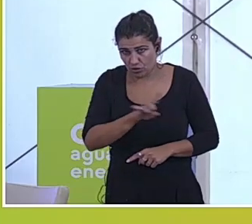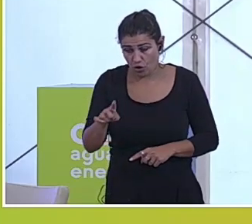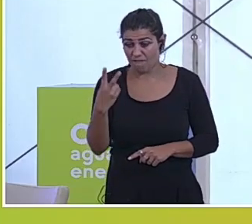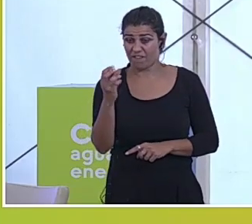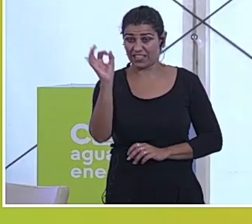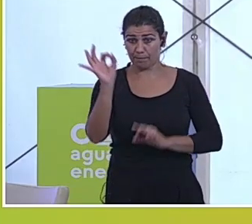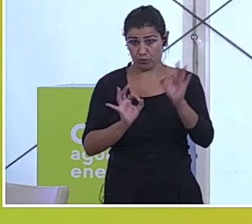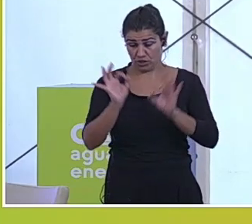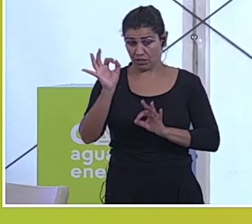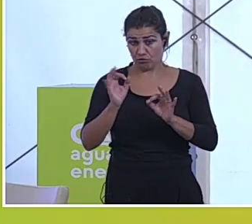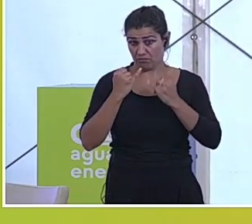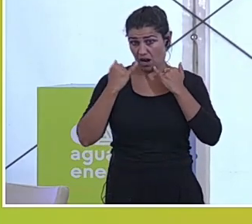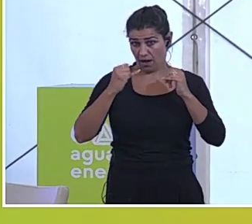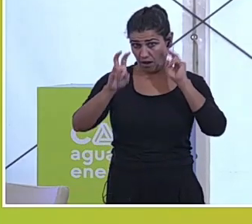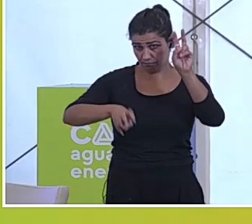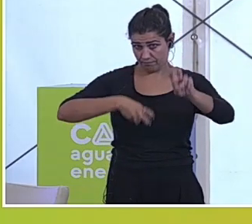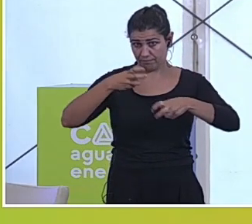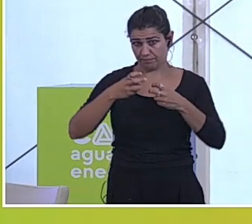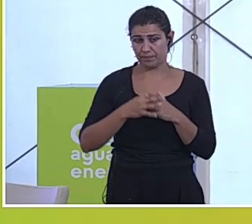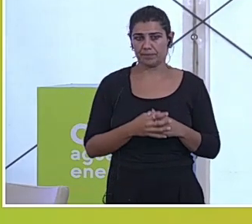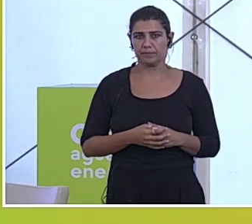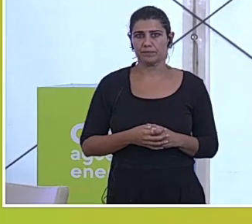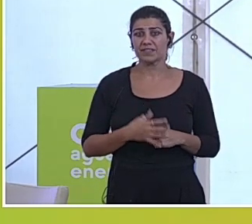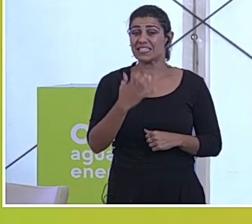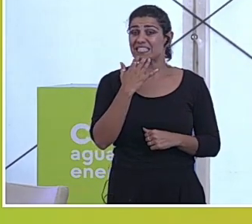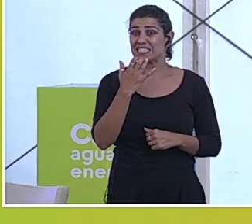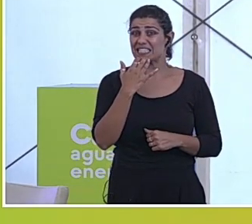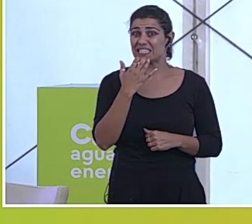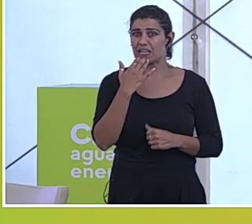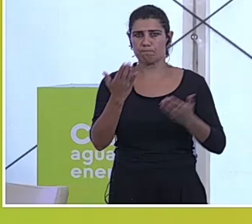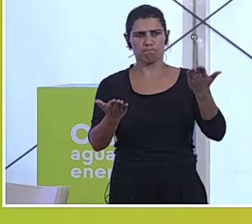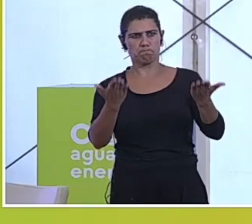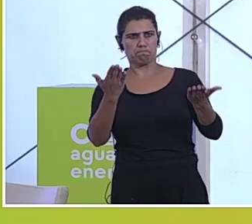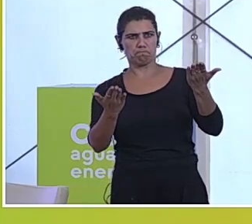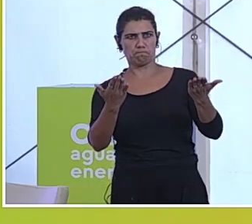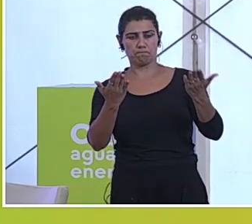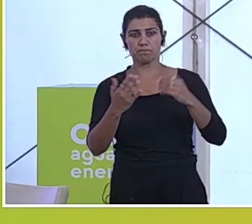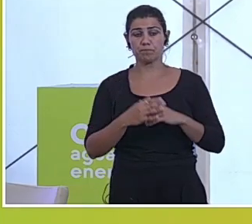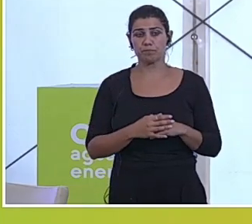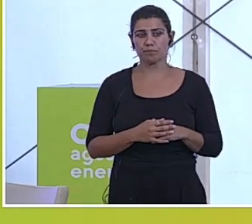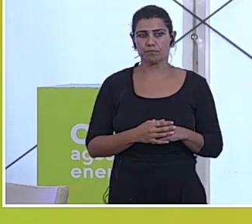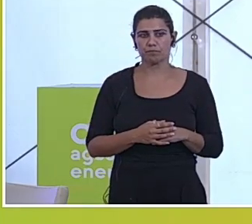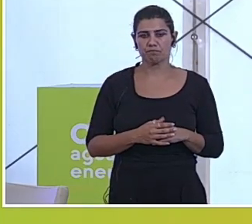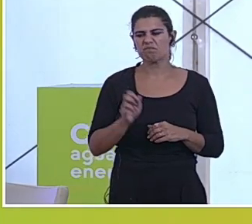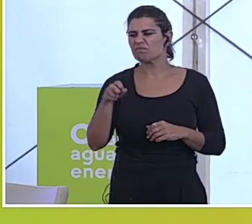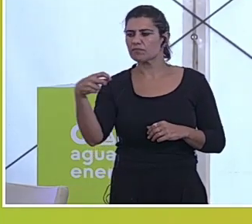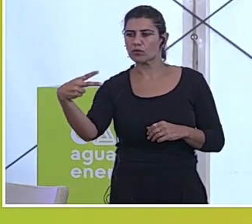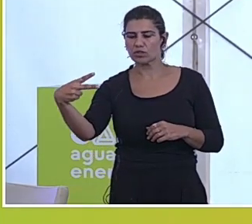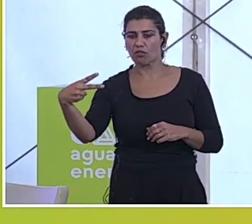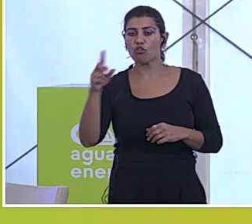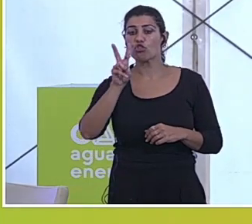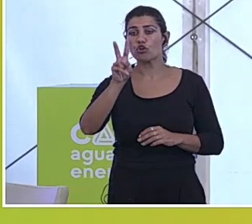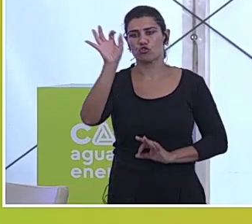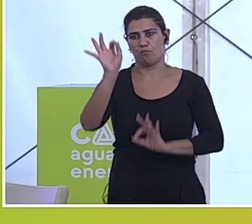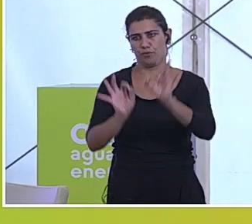20% en generación de energía eléctrica, si hacemos un balance de sistema, lo que nos arroja fundamentalmente es un